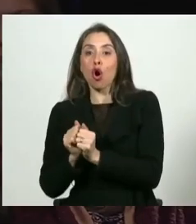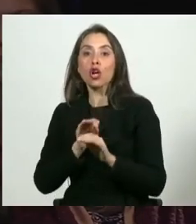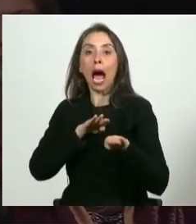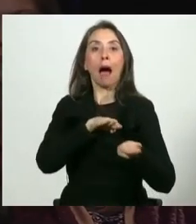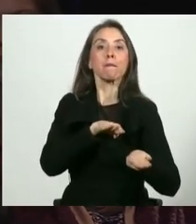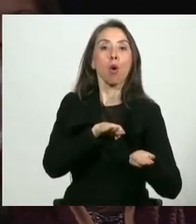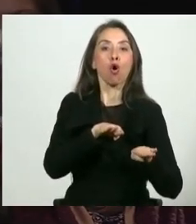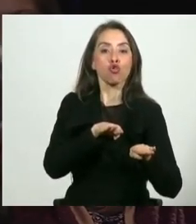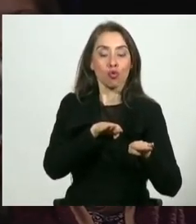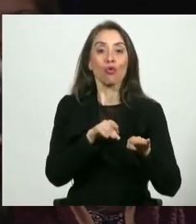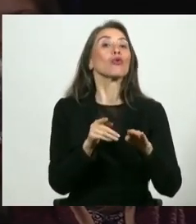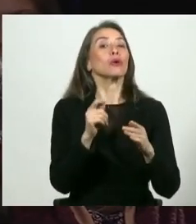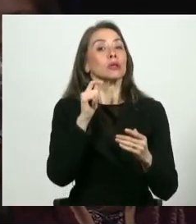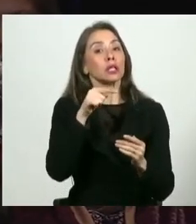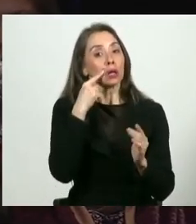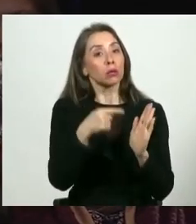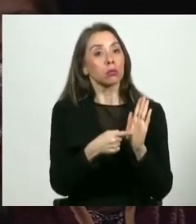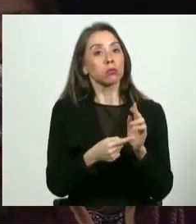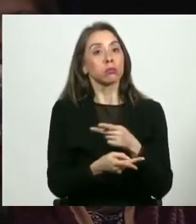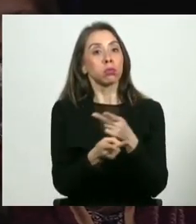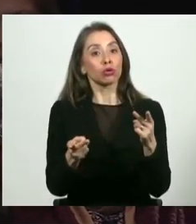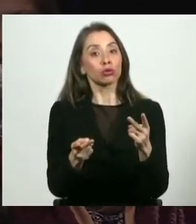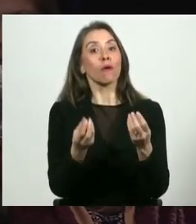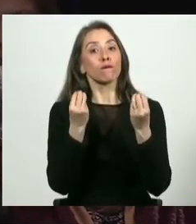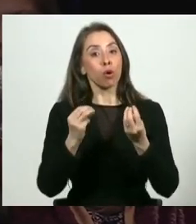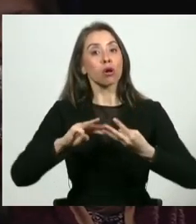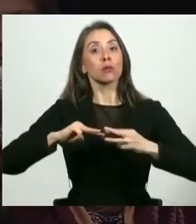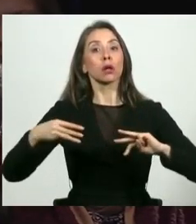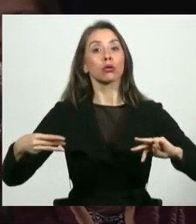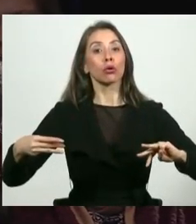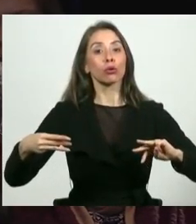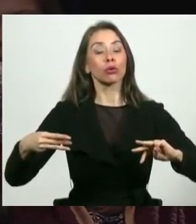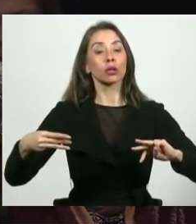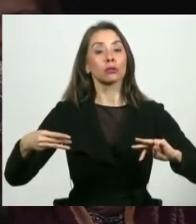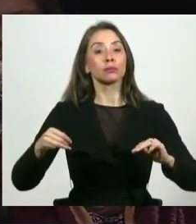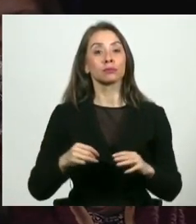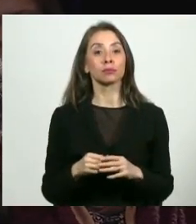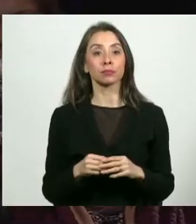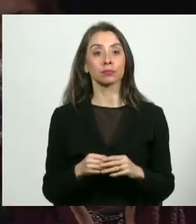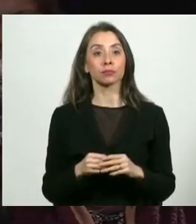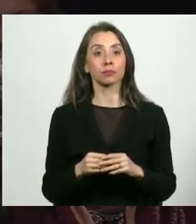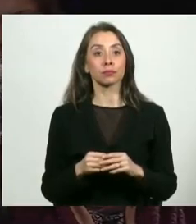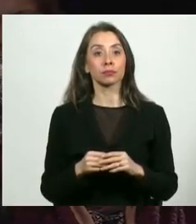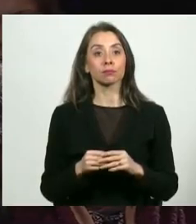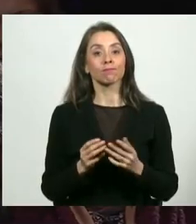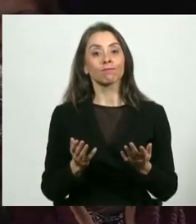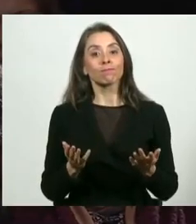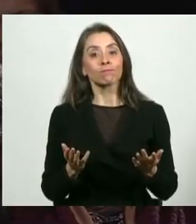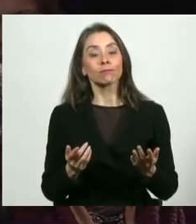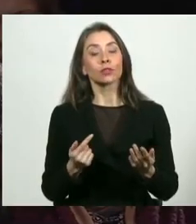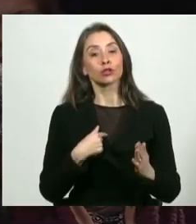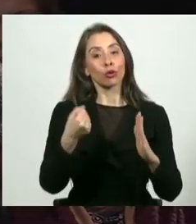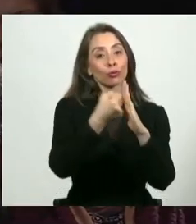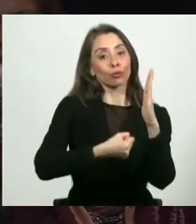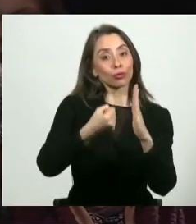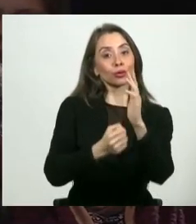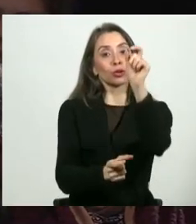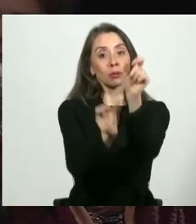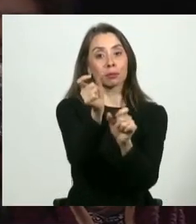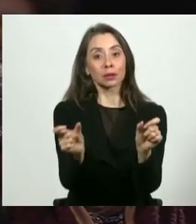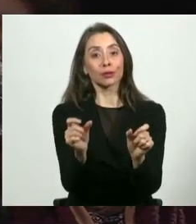ha demostrado que es una buena metodología. Por lo tanto, abogo a que las personas